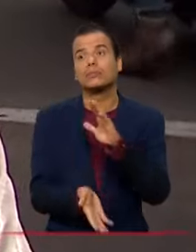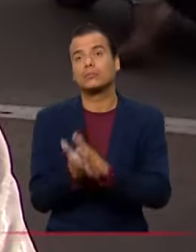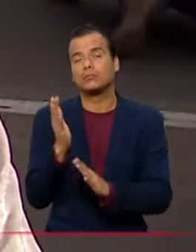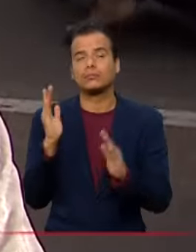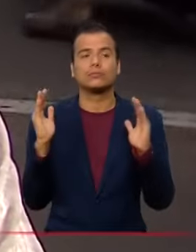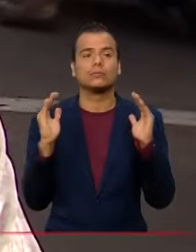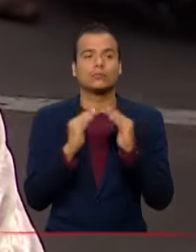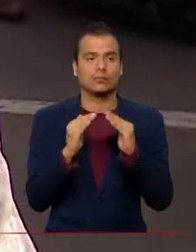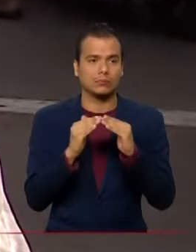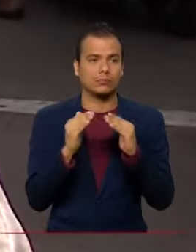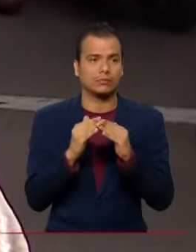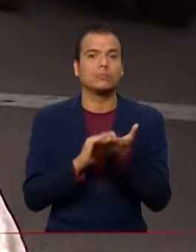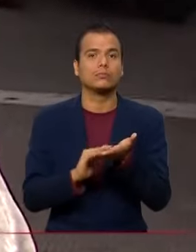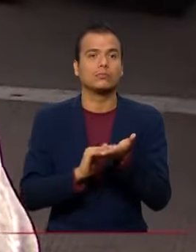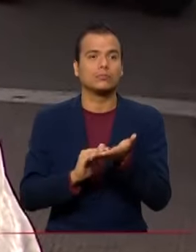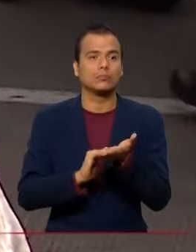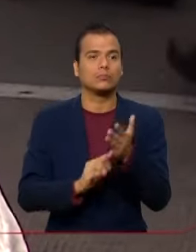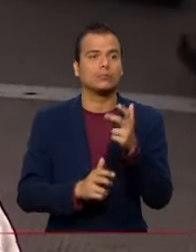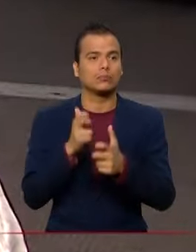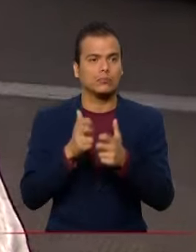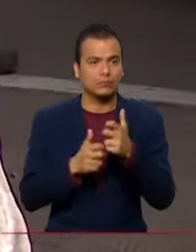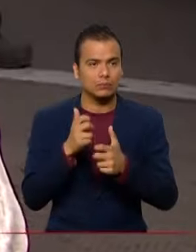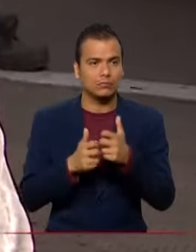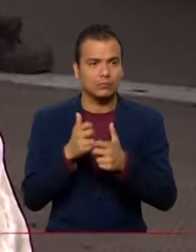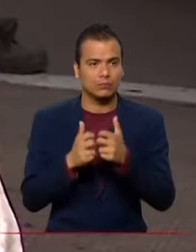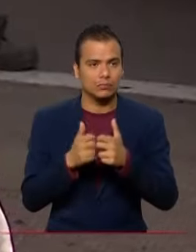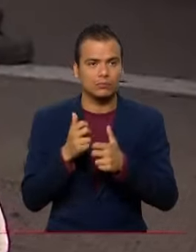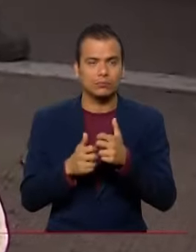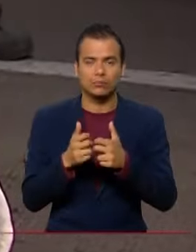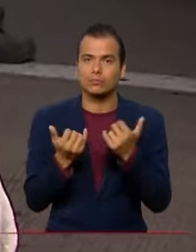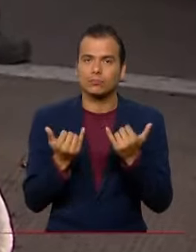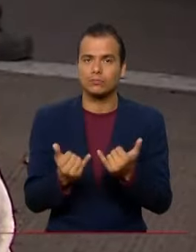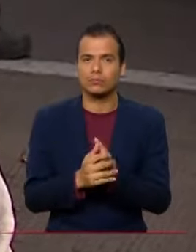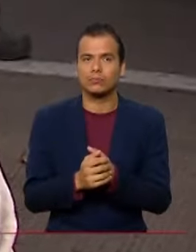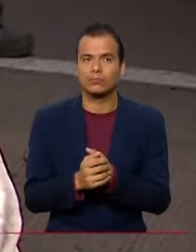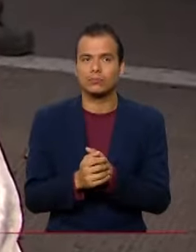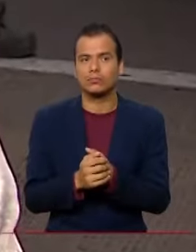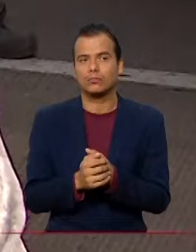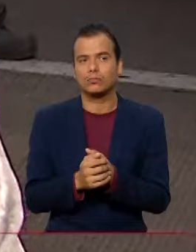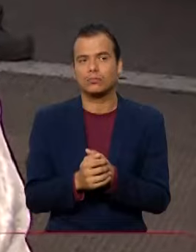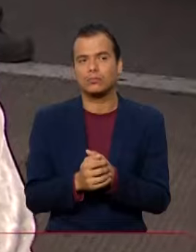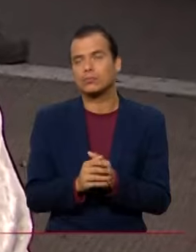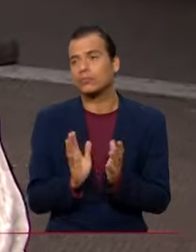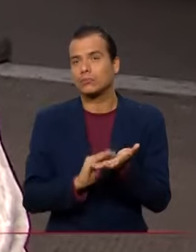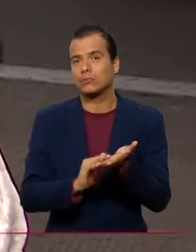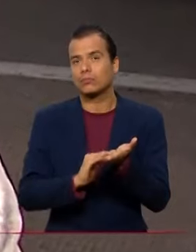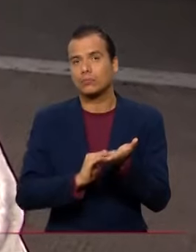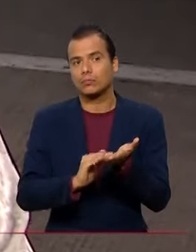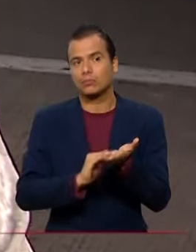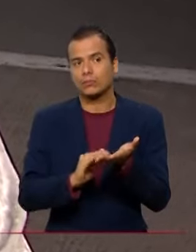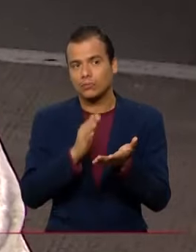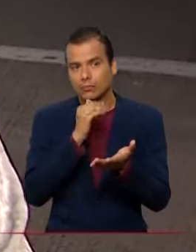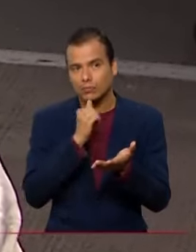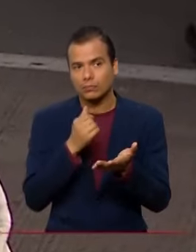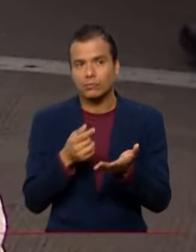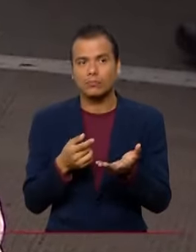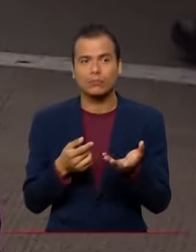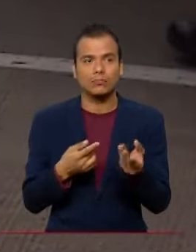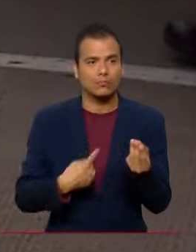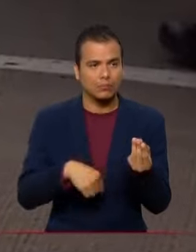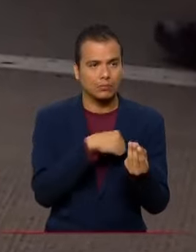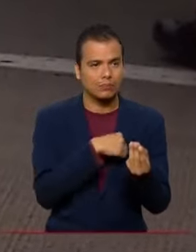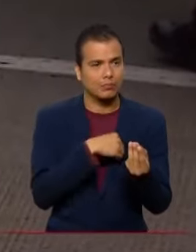casa, que solucione el problema, por favor, ya. Y si no soluciona, pues nosotros estamos